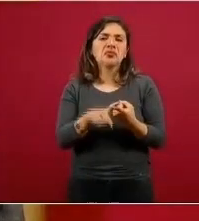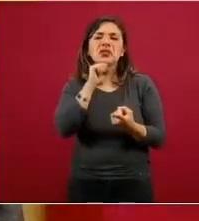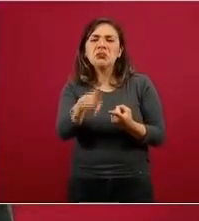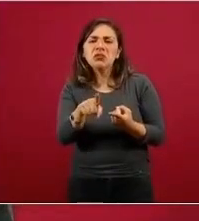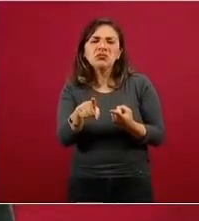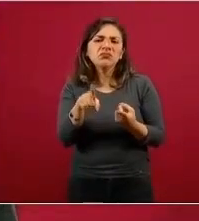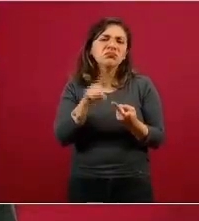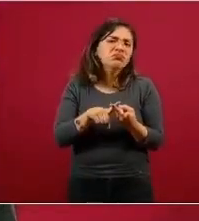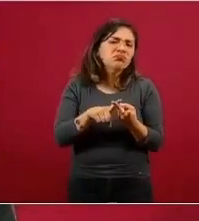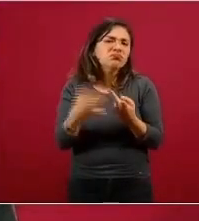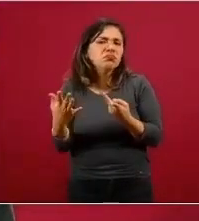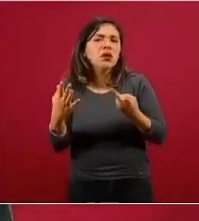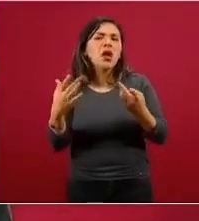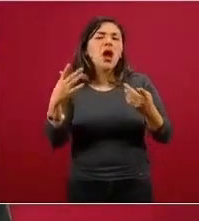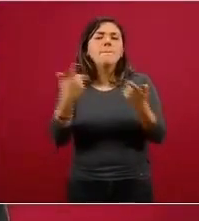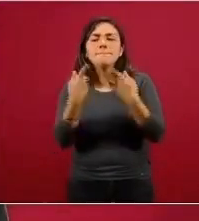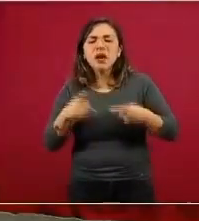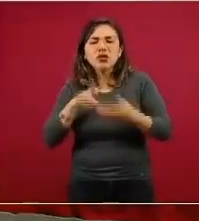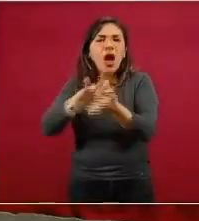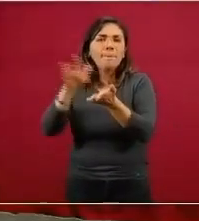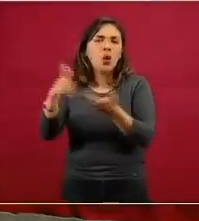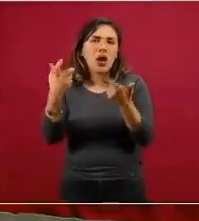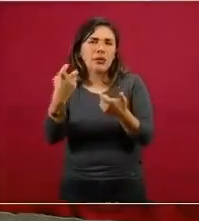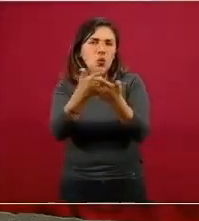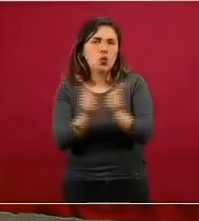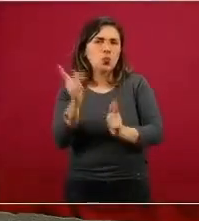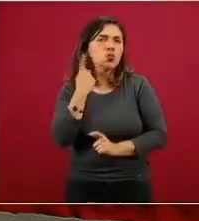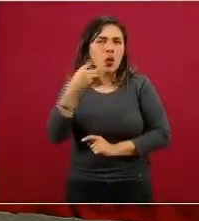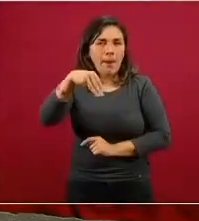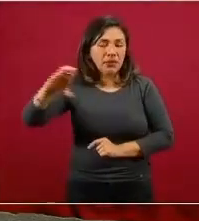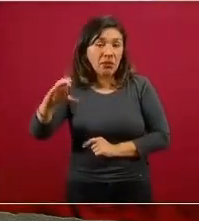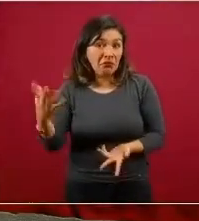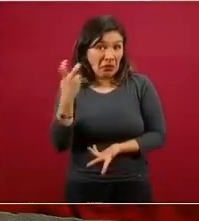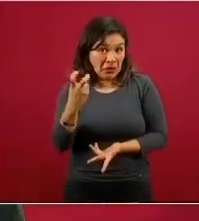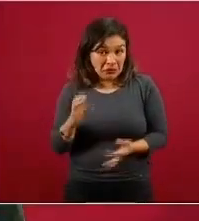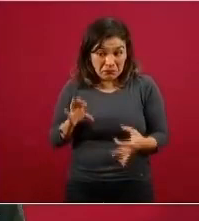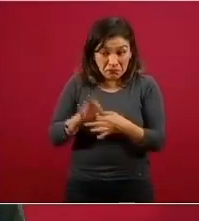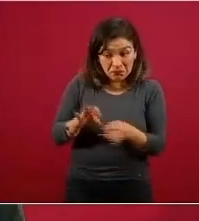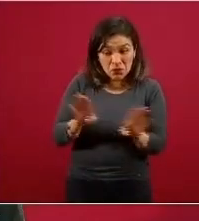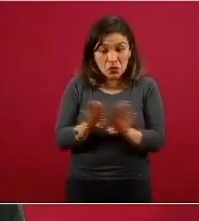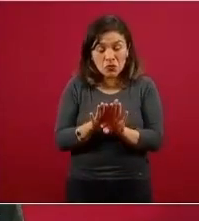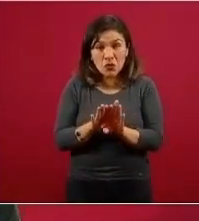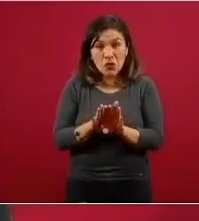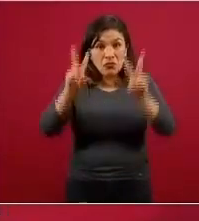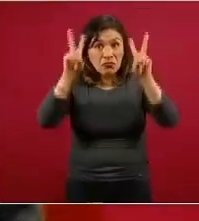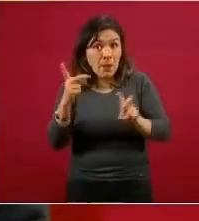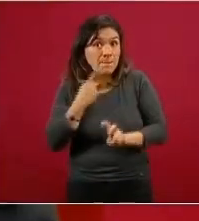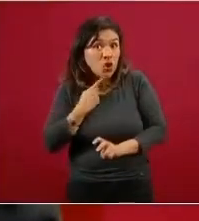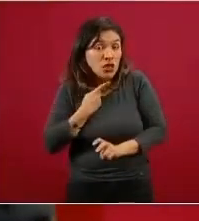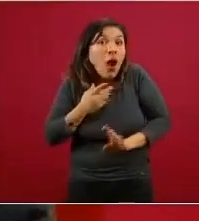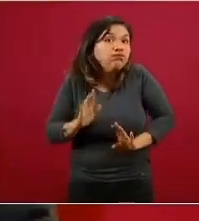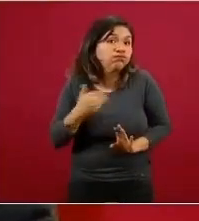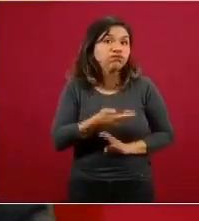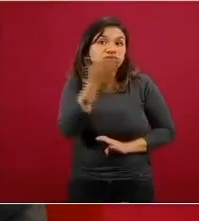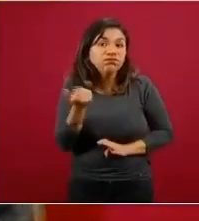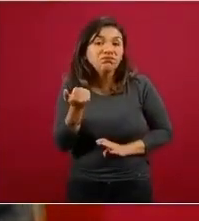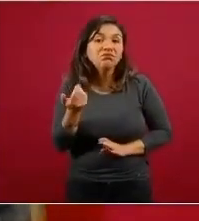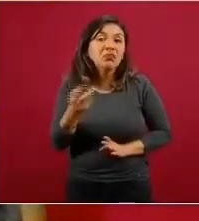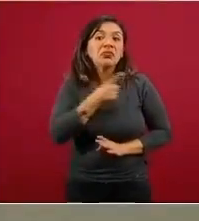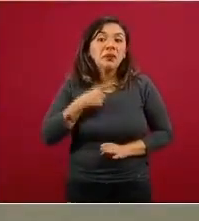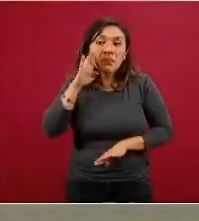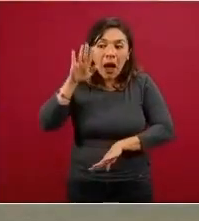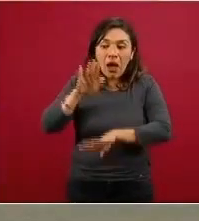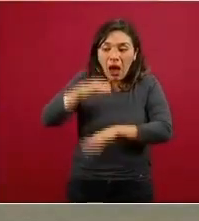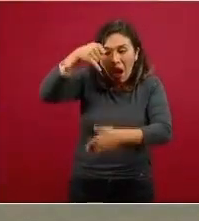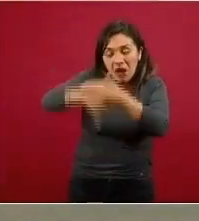y militantes de este partido, Movimiento Ciudadano. No sé si esto tiene que ver con algún tema político propiamente dicho. Habrá